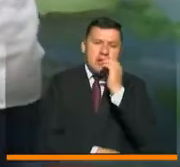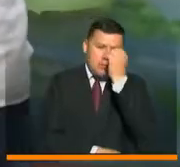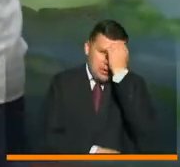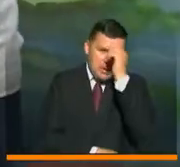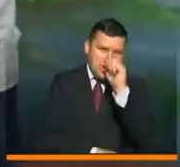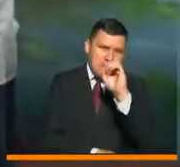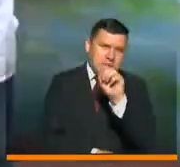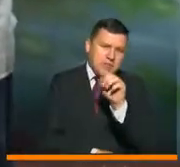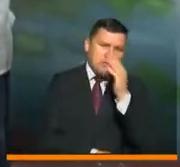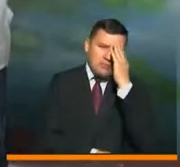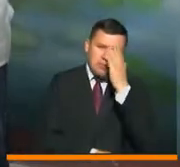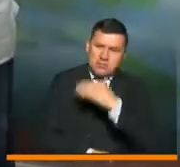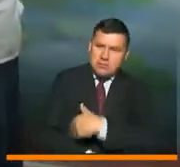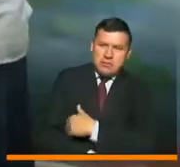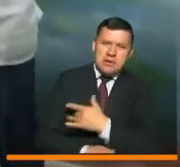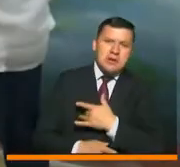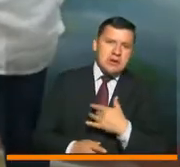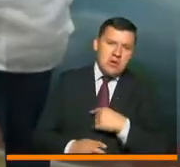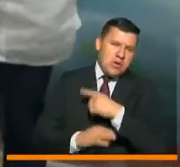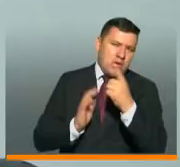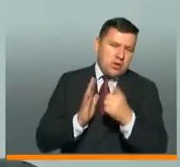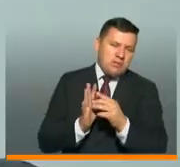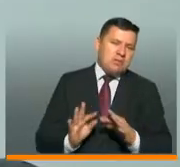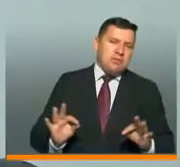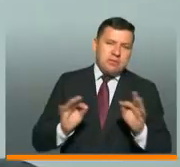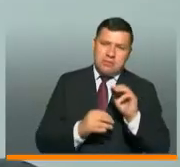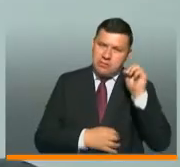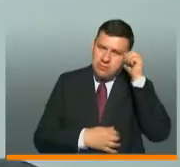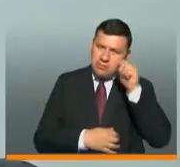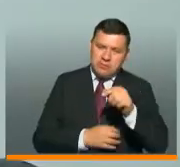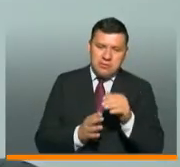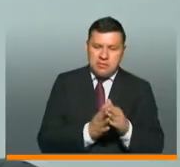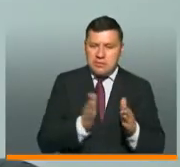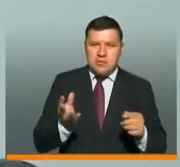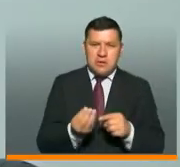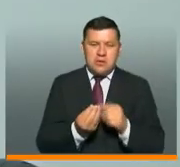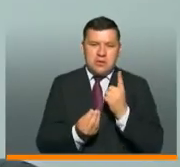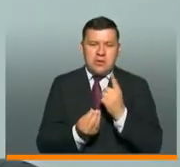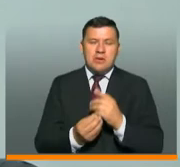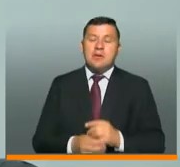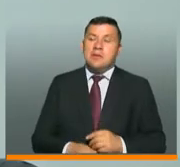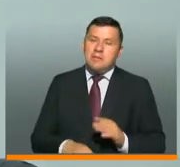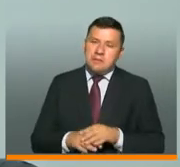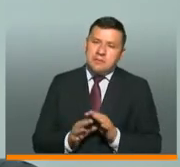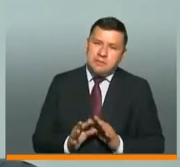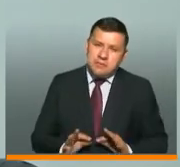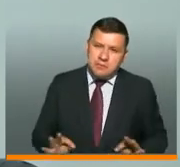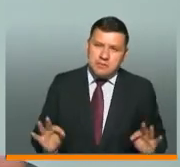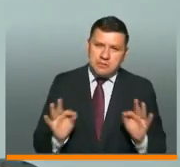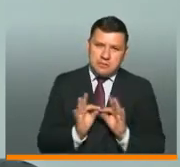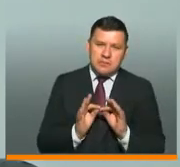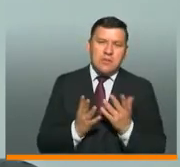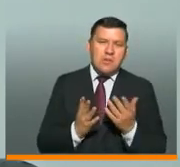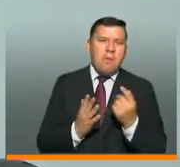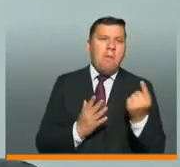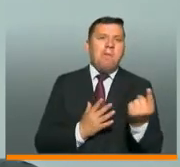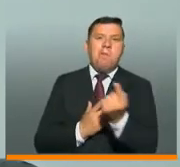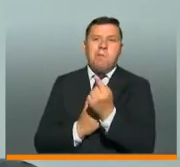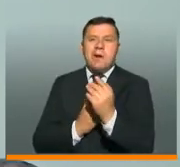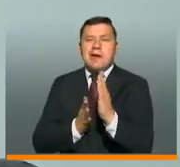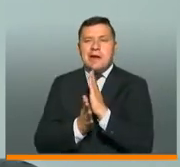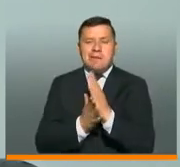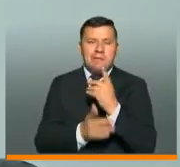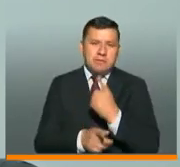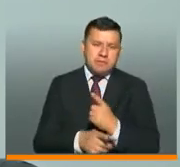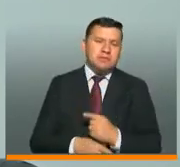maestras. Ustedes, señor ministro de Salud, dieron toda la prioridad. Recuerden que está en la etapa 3 de la fase 1, pero lo más importante es contar con toda la